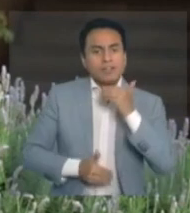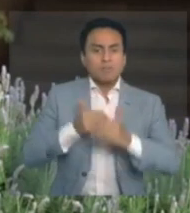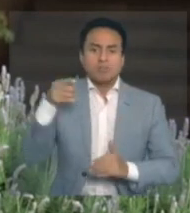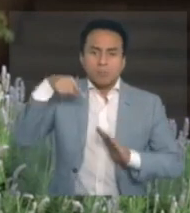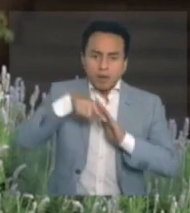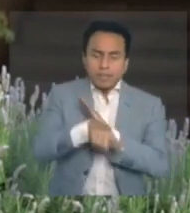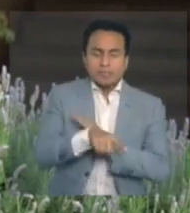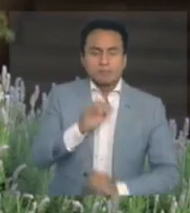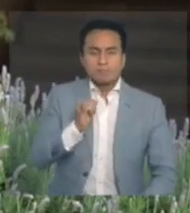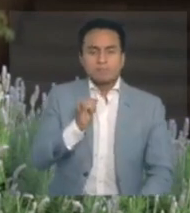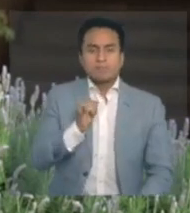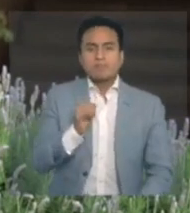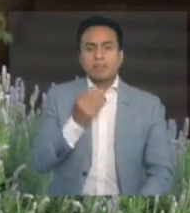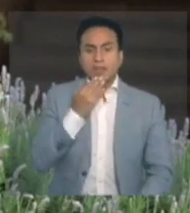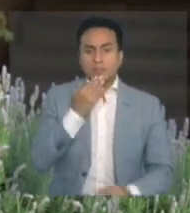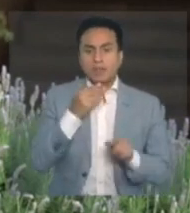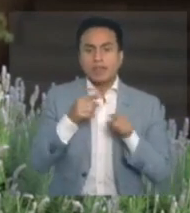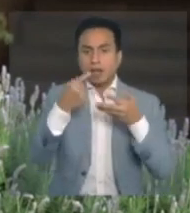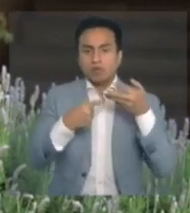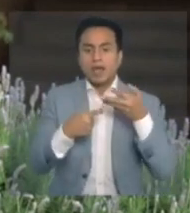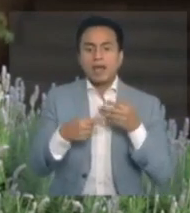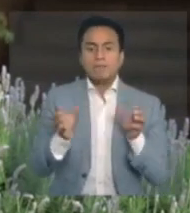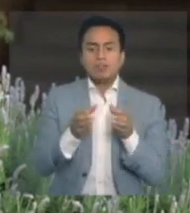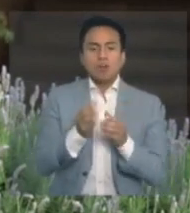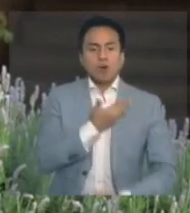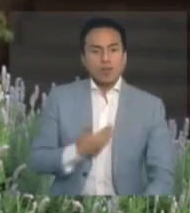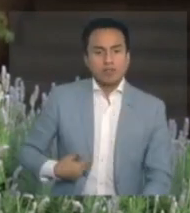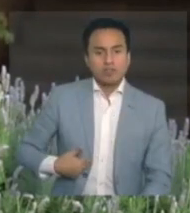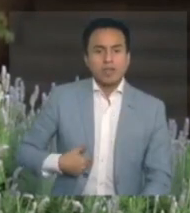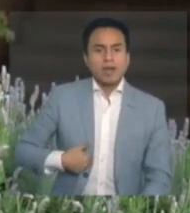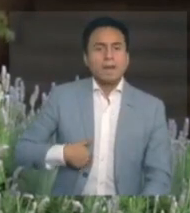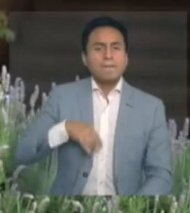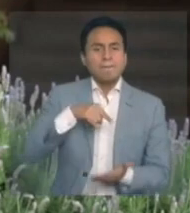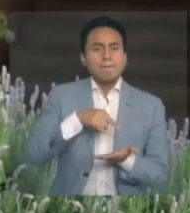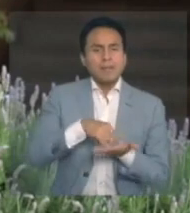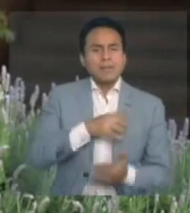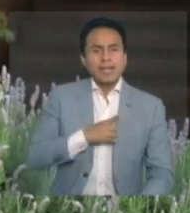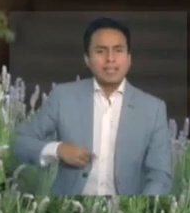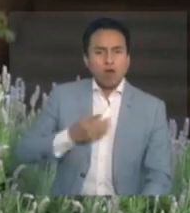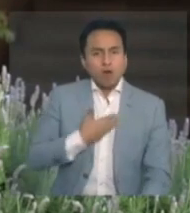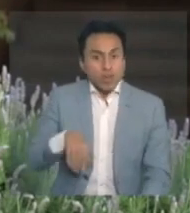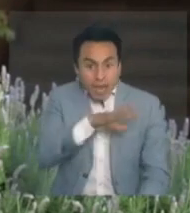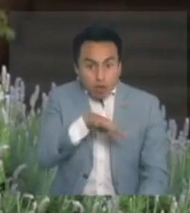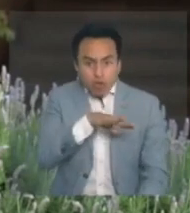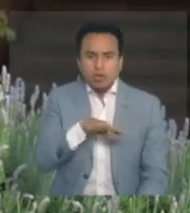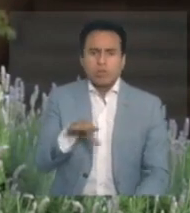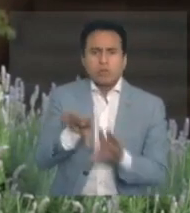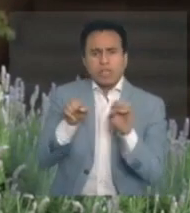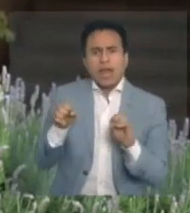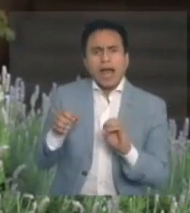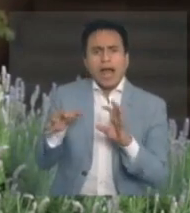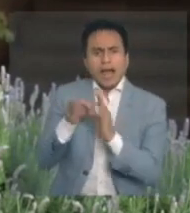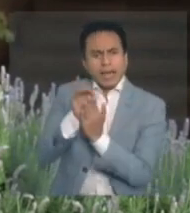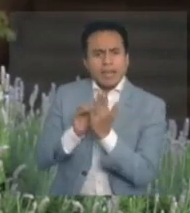en esa dirección. Y sobre todas las cosas, a los partidos de gobierno y a los parlamentarios y parlamentarias de gobierno, no comprometer la agenda de